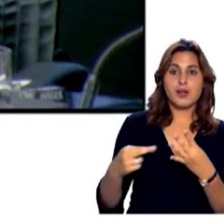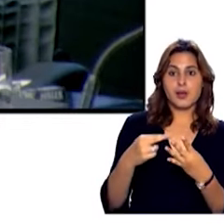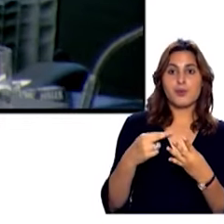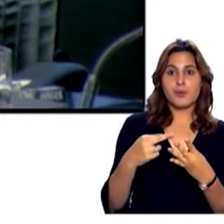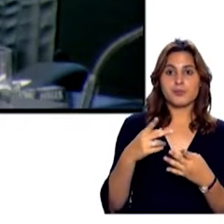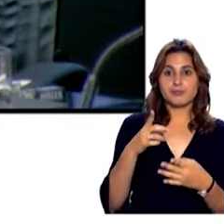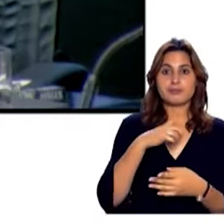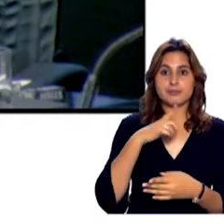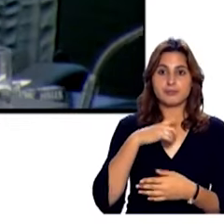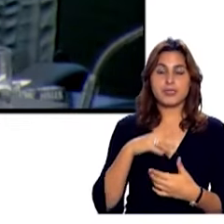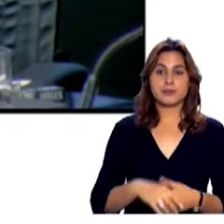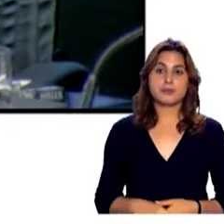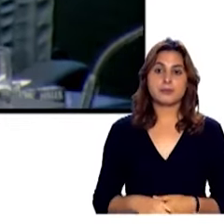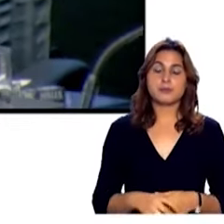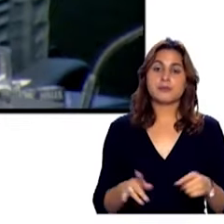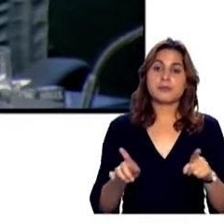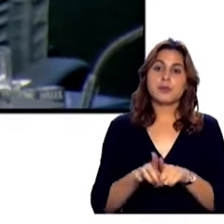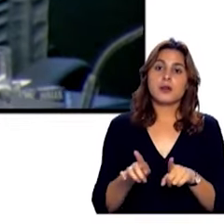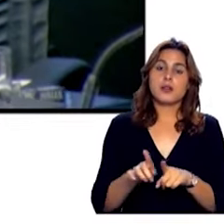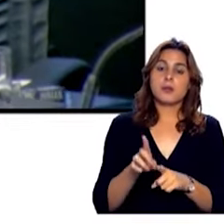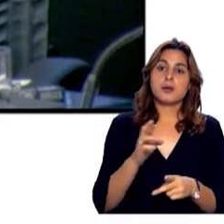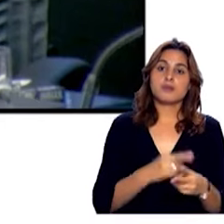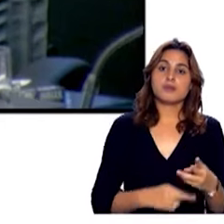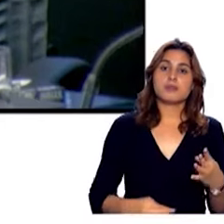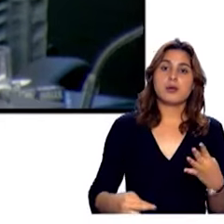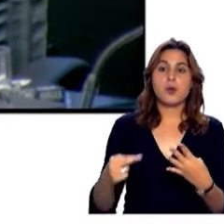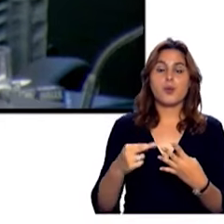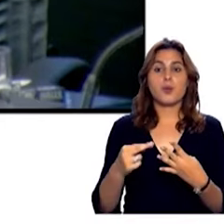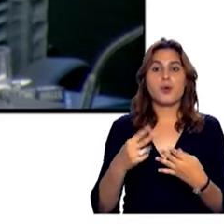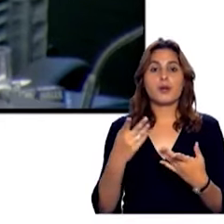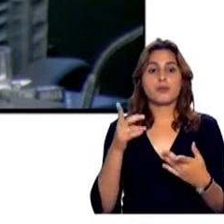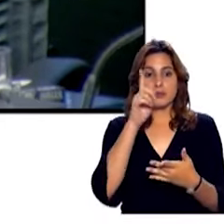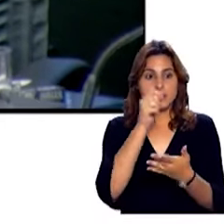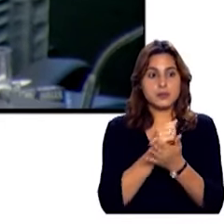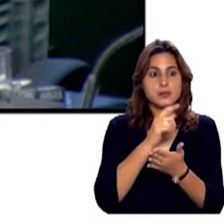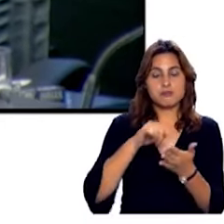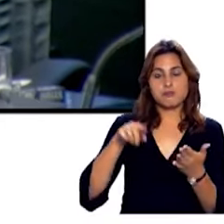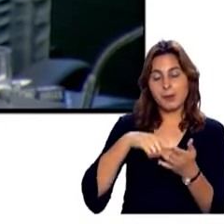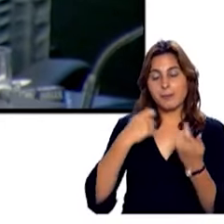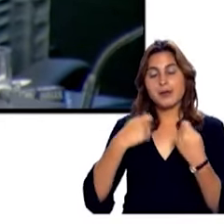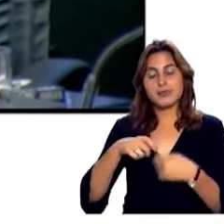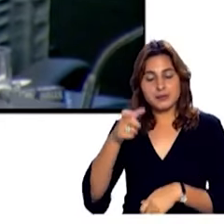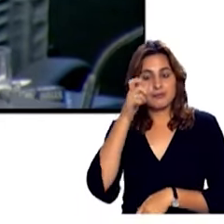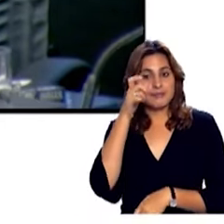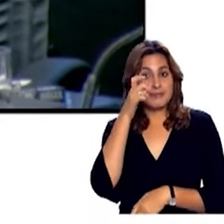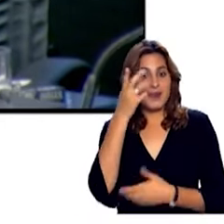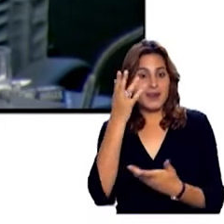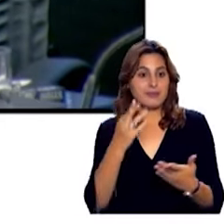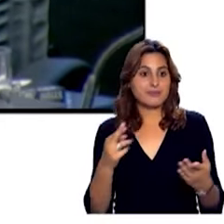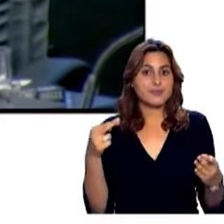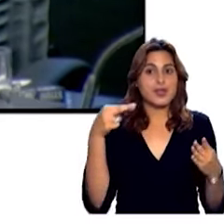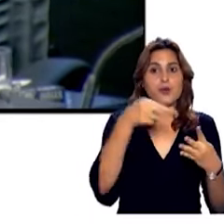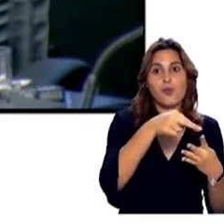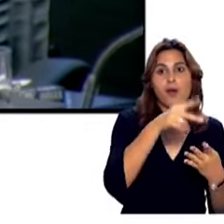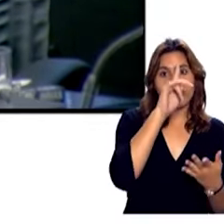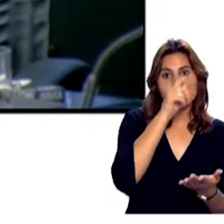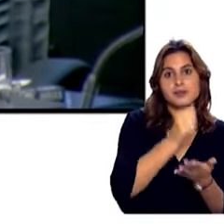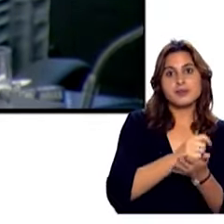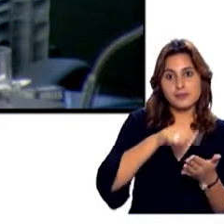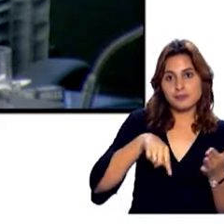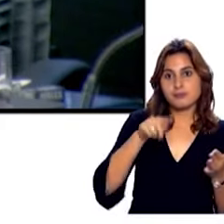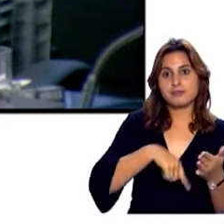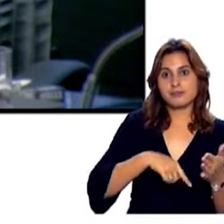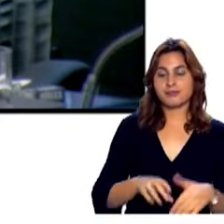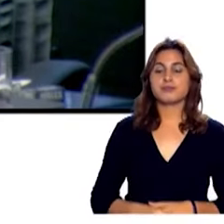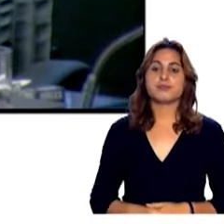recurrir en casación pero tienen que tener interés casacion que Son Un Poco los requisitos que los indicado anteriormente o bien aunque no tengan interés casacion